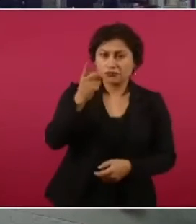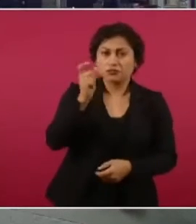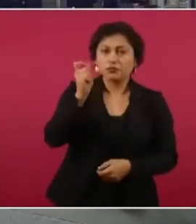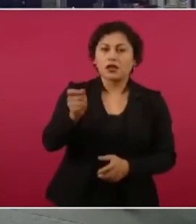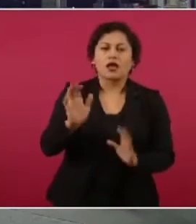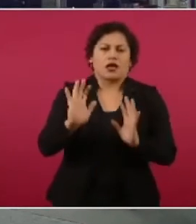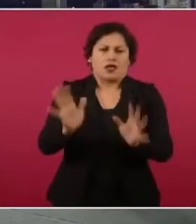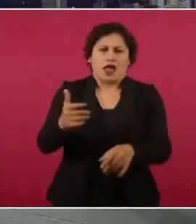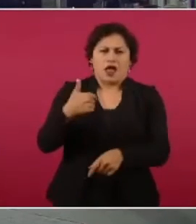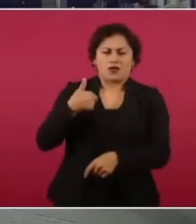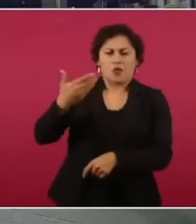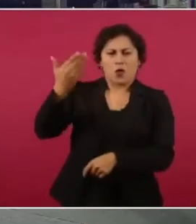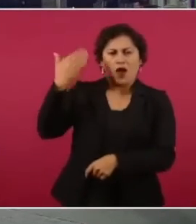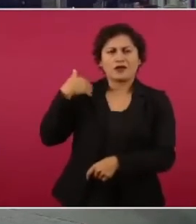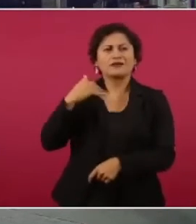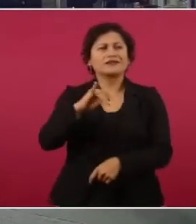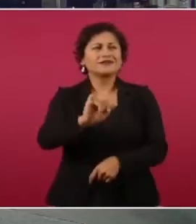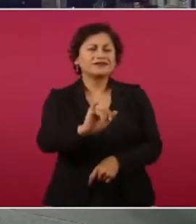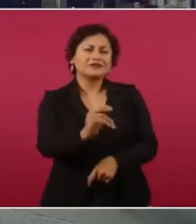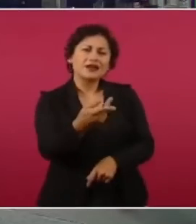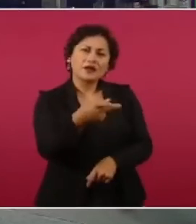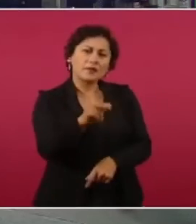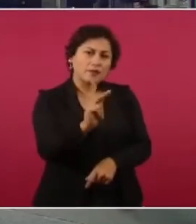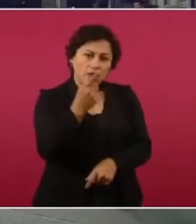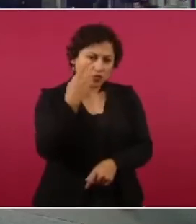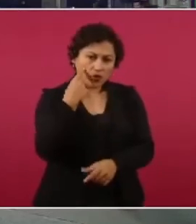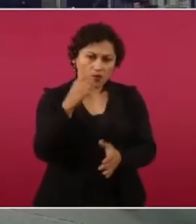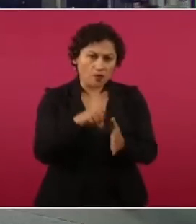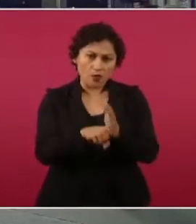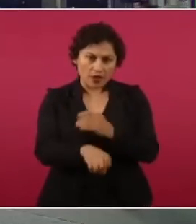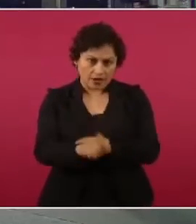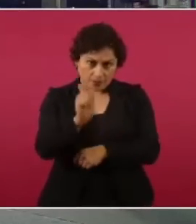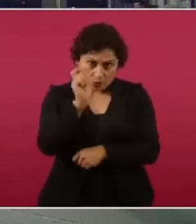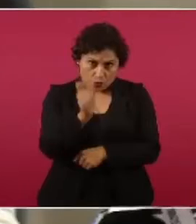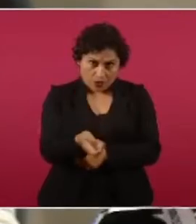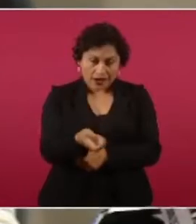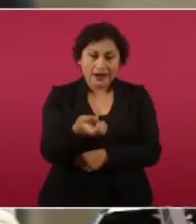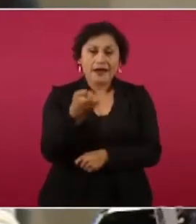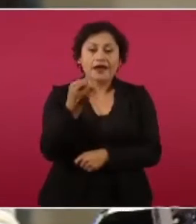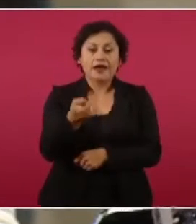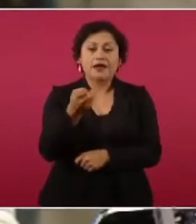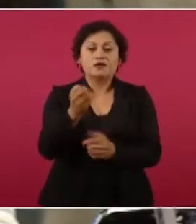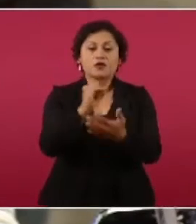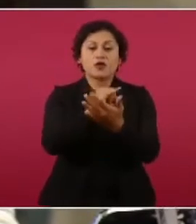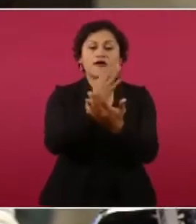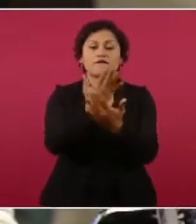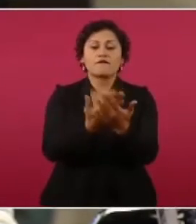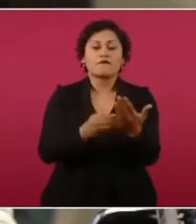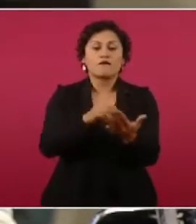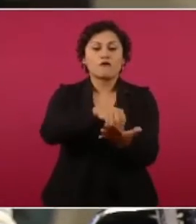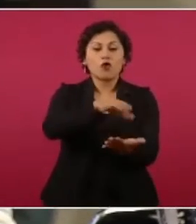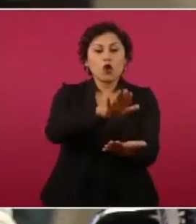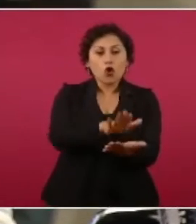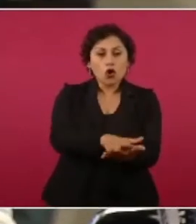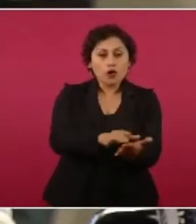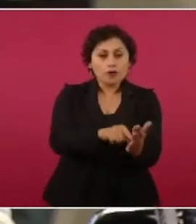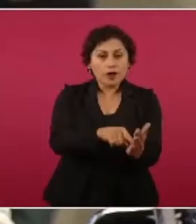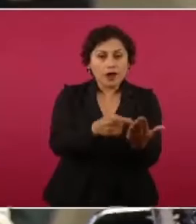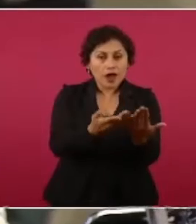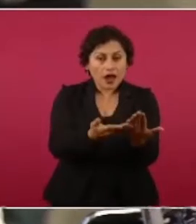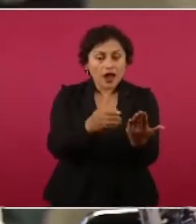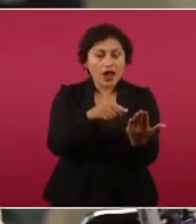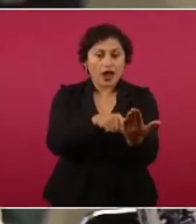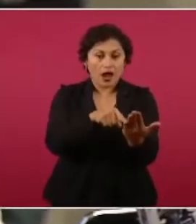hablé con ellos. Esto que se había presentado en el informe de la comisión, pues aquí se